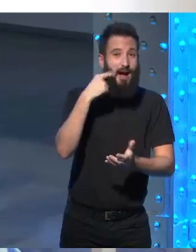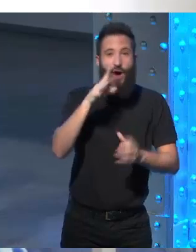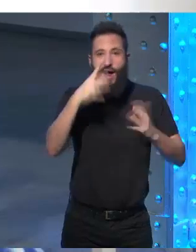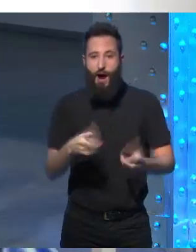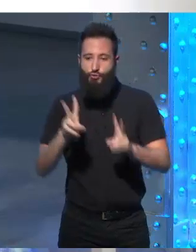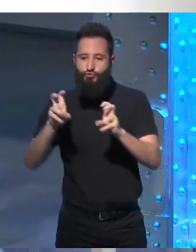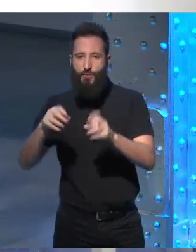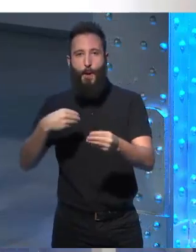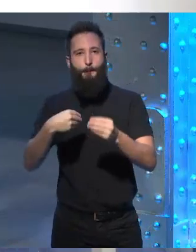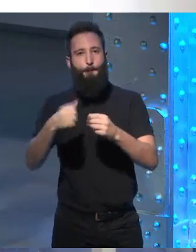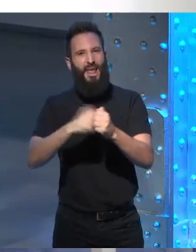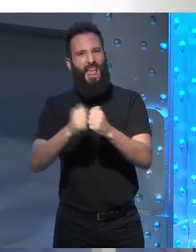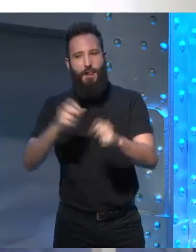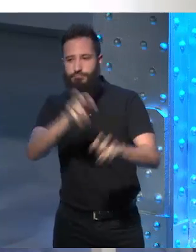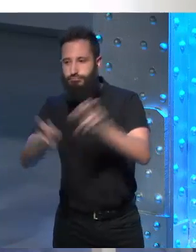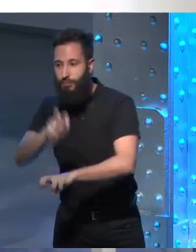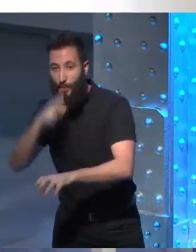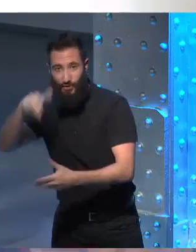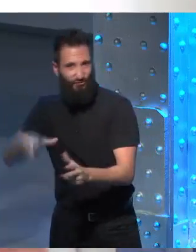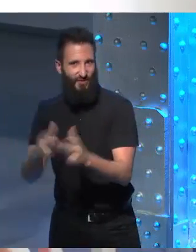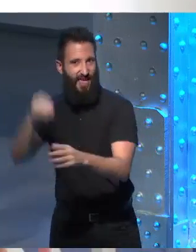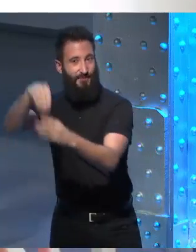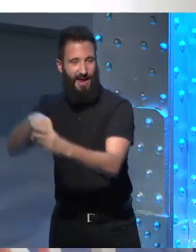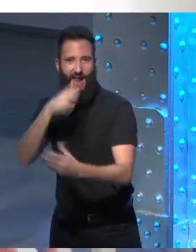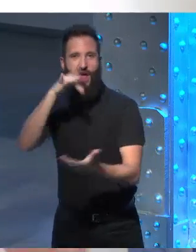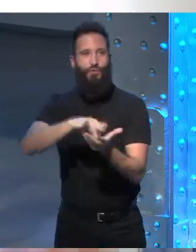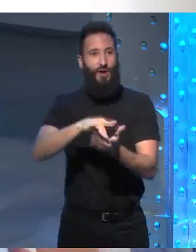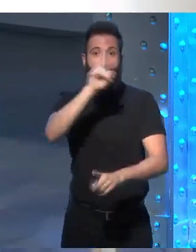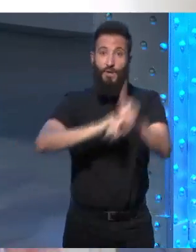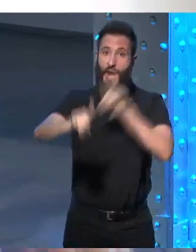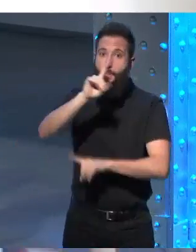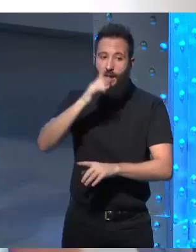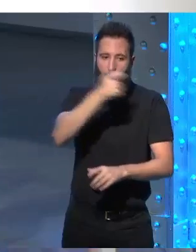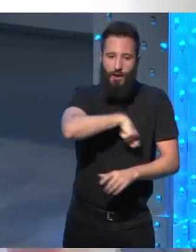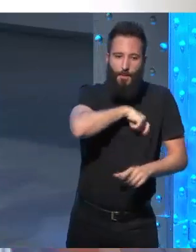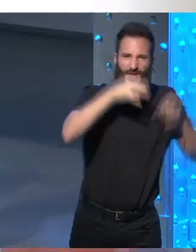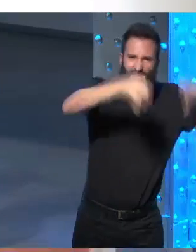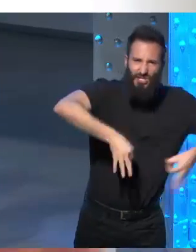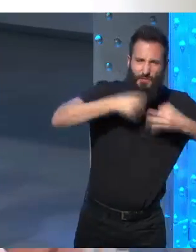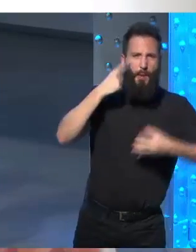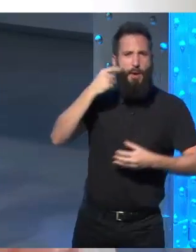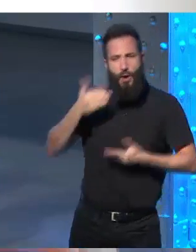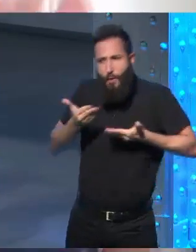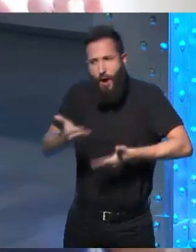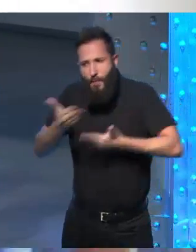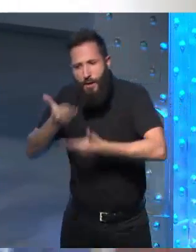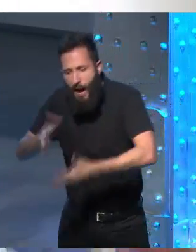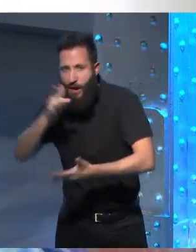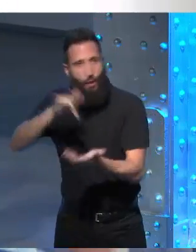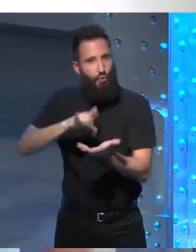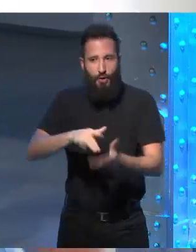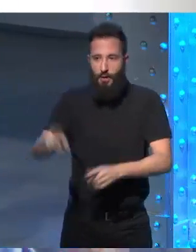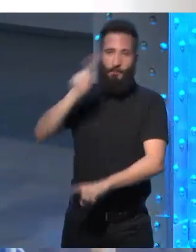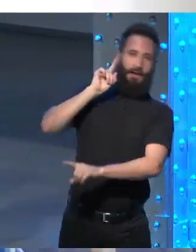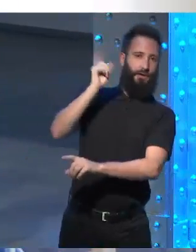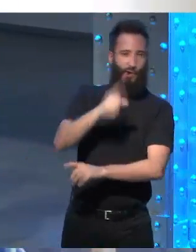chatarreros de la sociedad. Claro, porque ahora están en problemas y les tenemos que ayudar. Los españoles siempre hemos ayudado a nuestros bancos y esta no puede ser una excepción. Coge todo lo que te